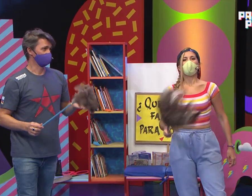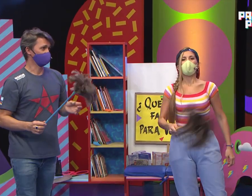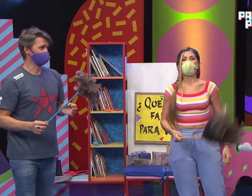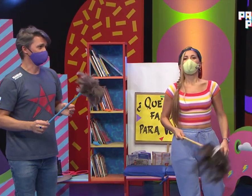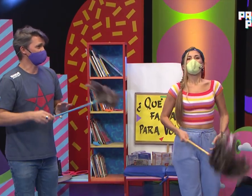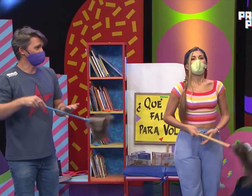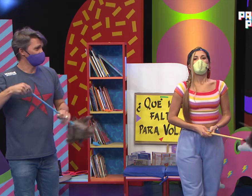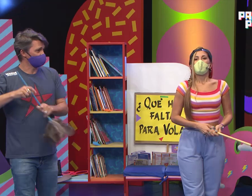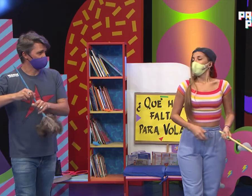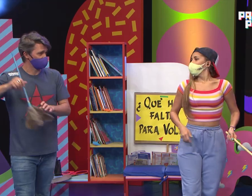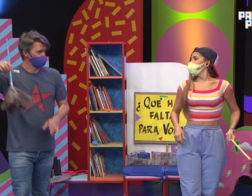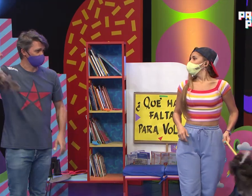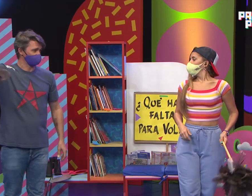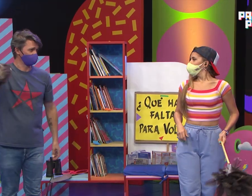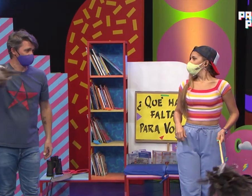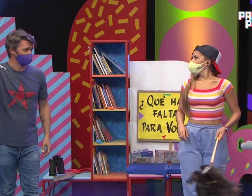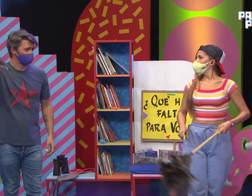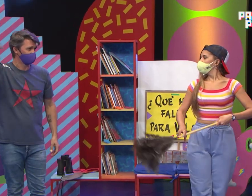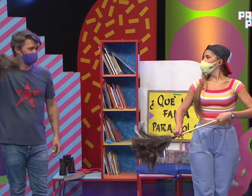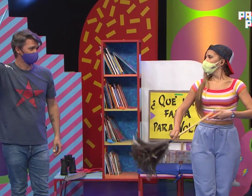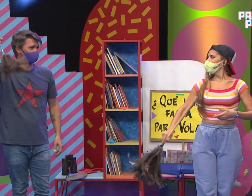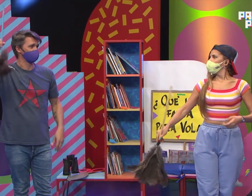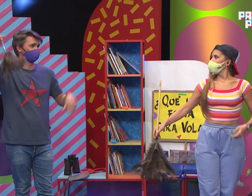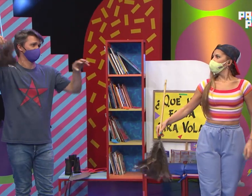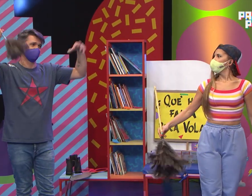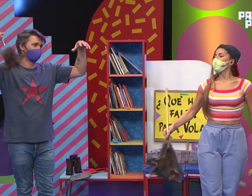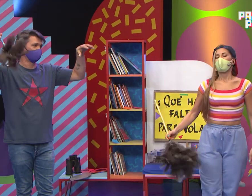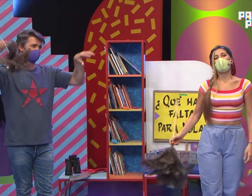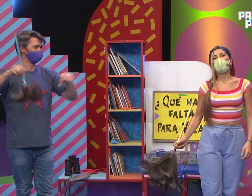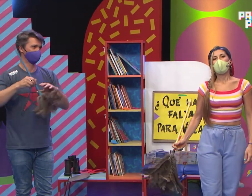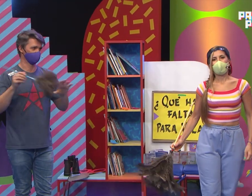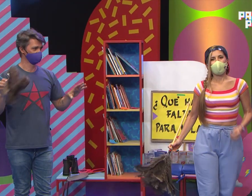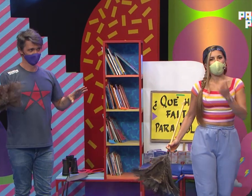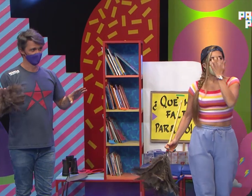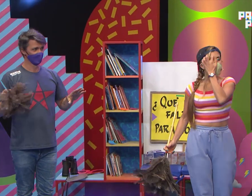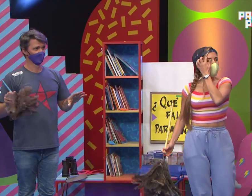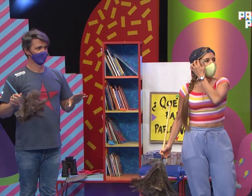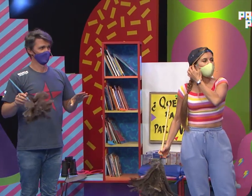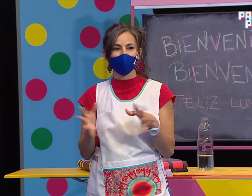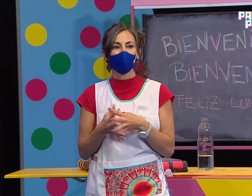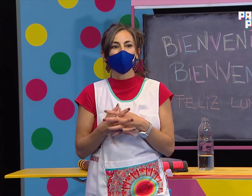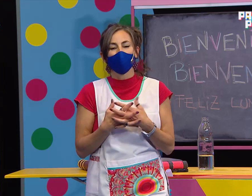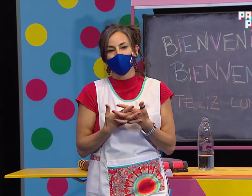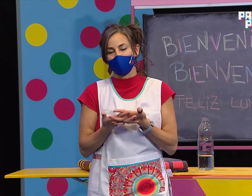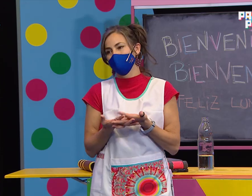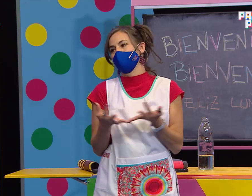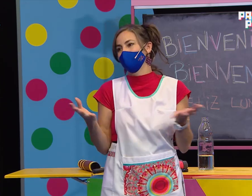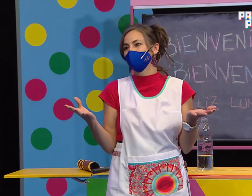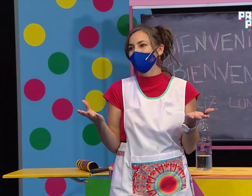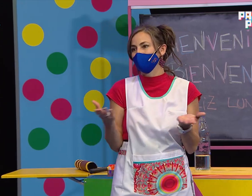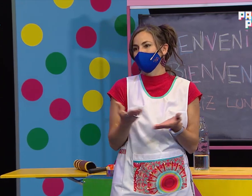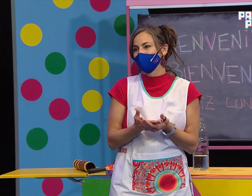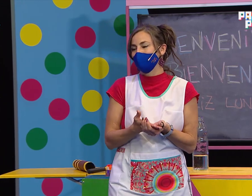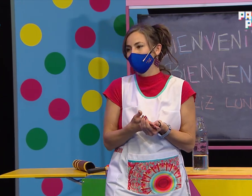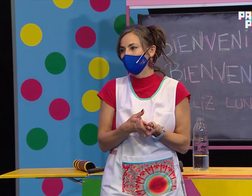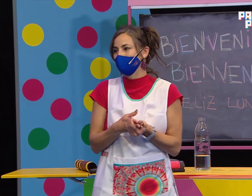Ah, qué bien. Igual que los esas cosas que se venden, los regalos, todo, que te dicen, llévate la pluma. Claro, no, tampoco. No se usan más justamente para no